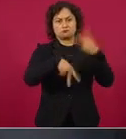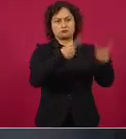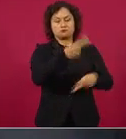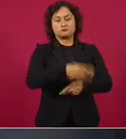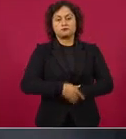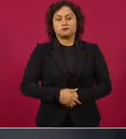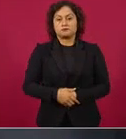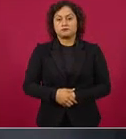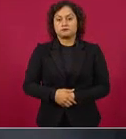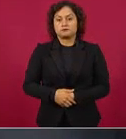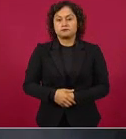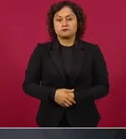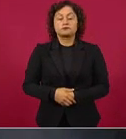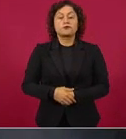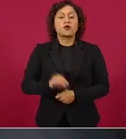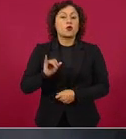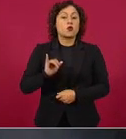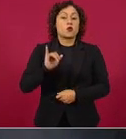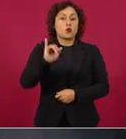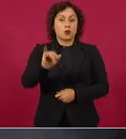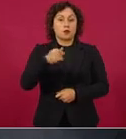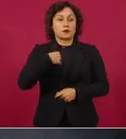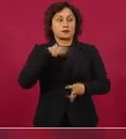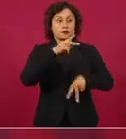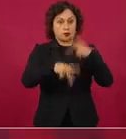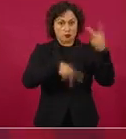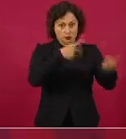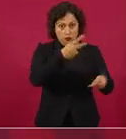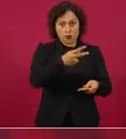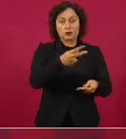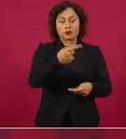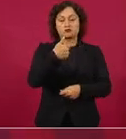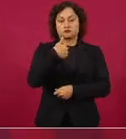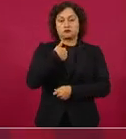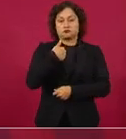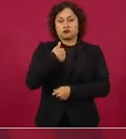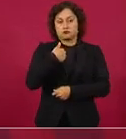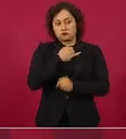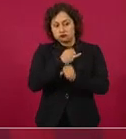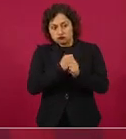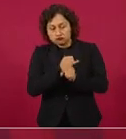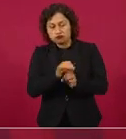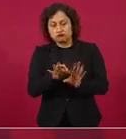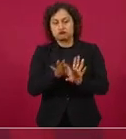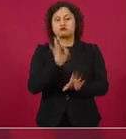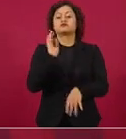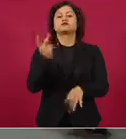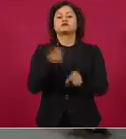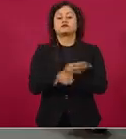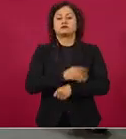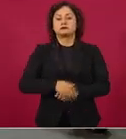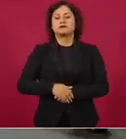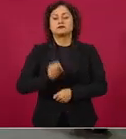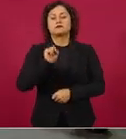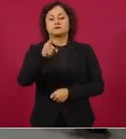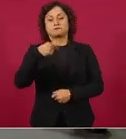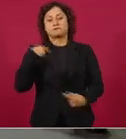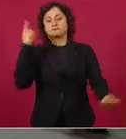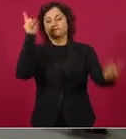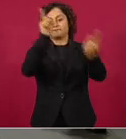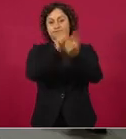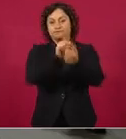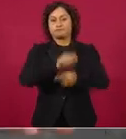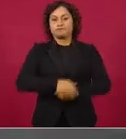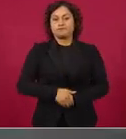En jueves que estemos allá, sí, vamos a tratar este asunto. Ahí lo voy a ver, en todo caso. Sí. Les